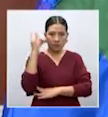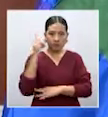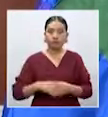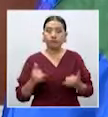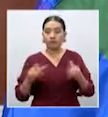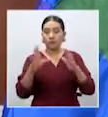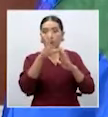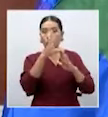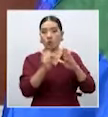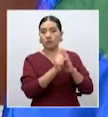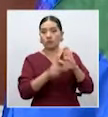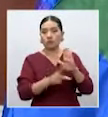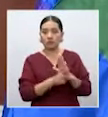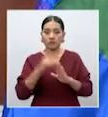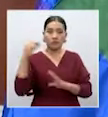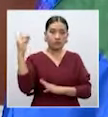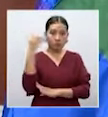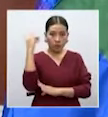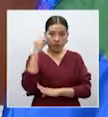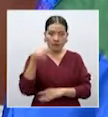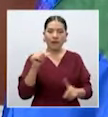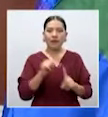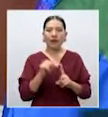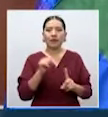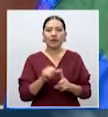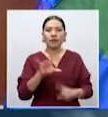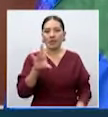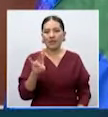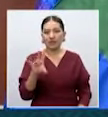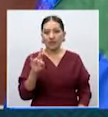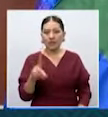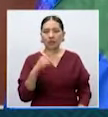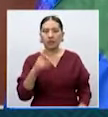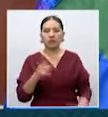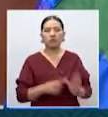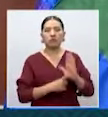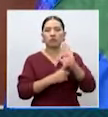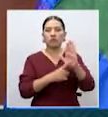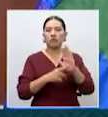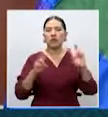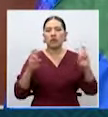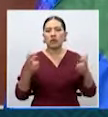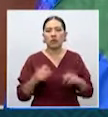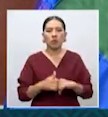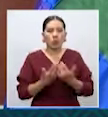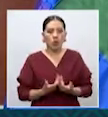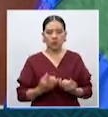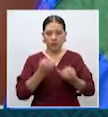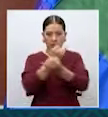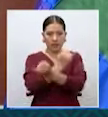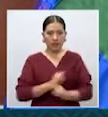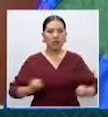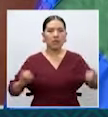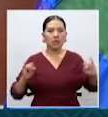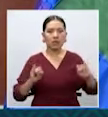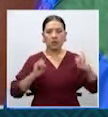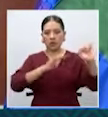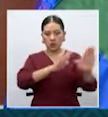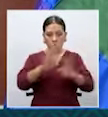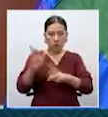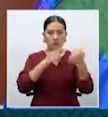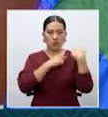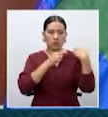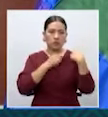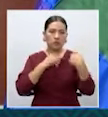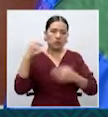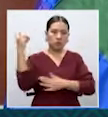Constitución Política de Bolivia, en su artículo 7, señala que la soberanía reside en el pueblo boliviano y que